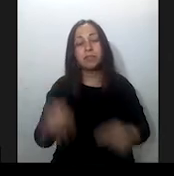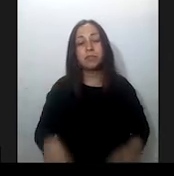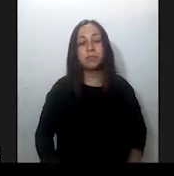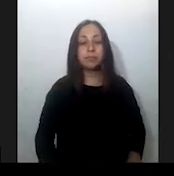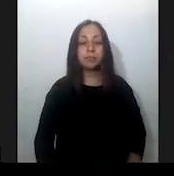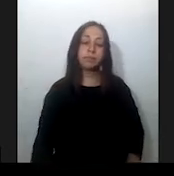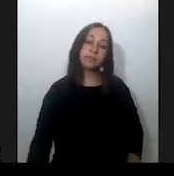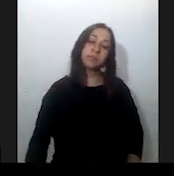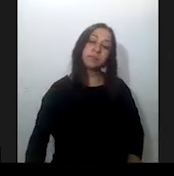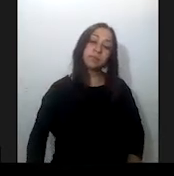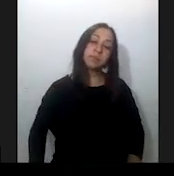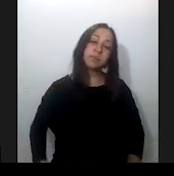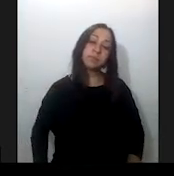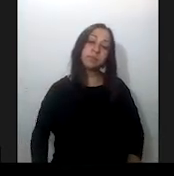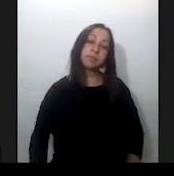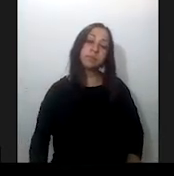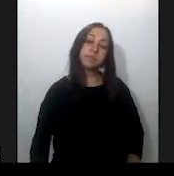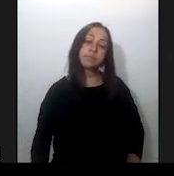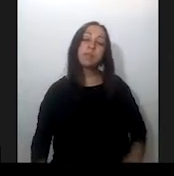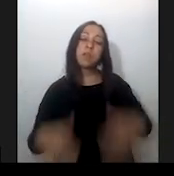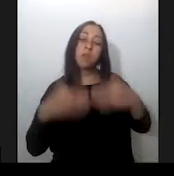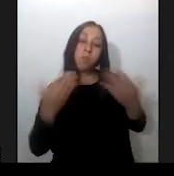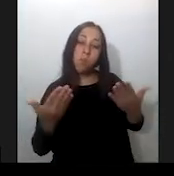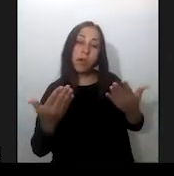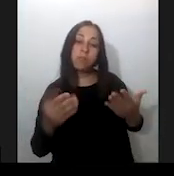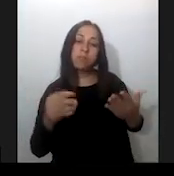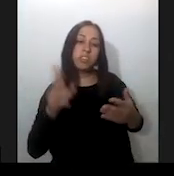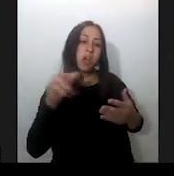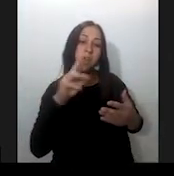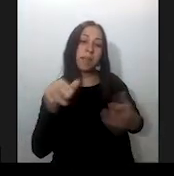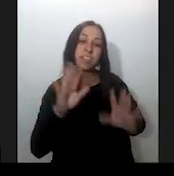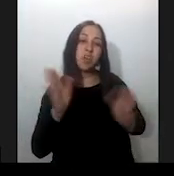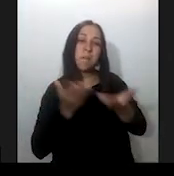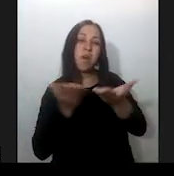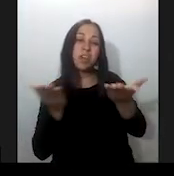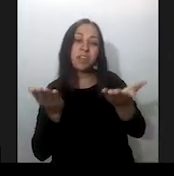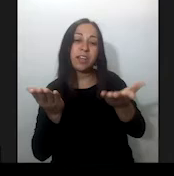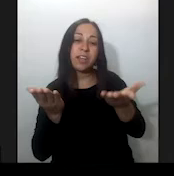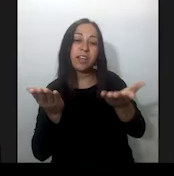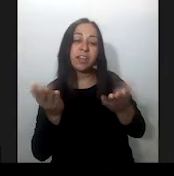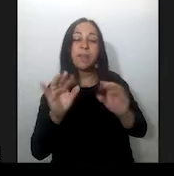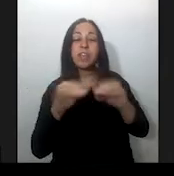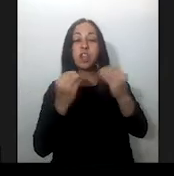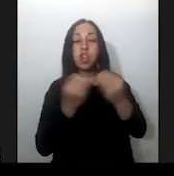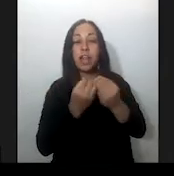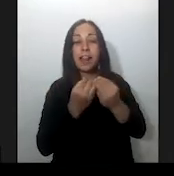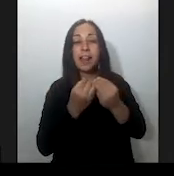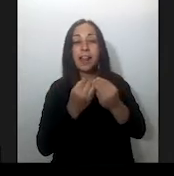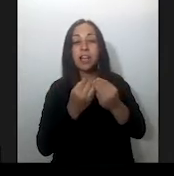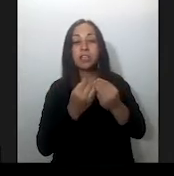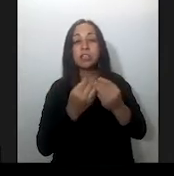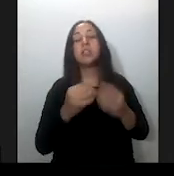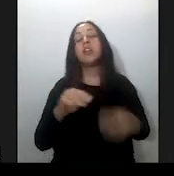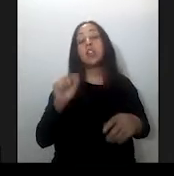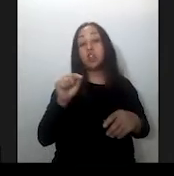ejemplo. Bueno, esto lo vamos a eliminar porque era solo para mostrarles. Me voy a quedar solo con totales. Si quiero eliminar